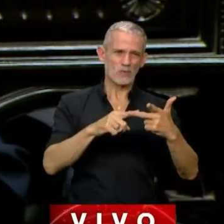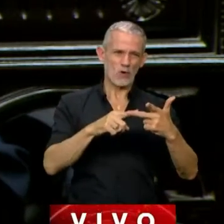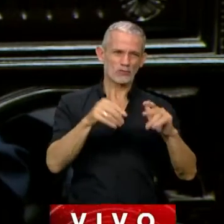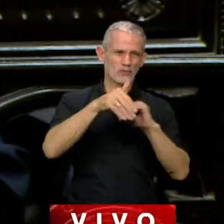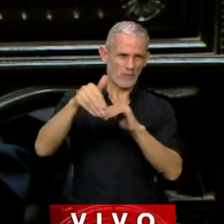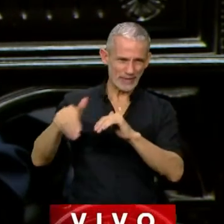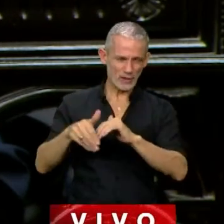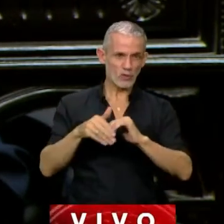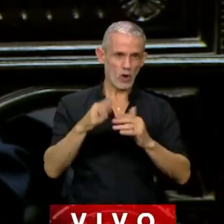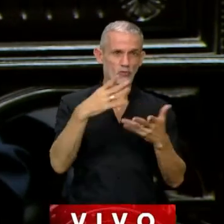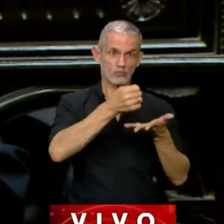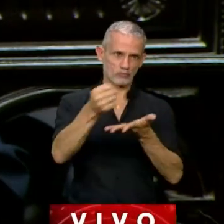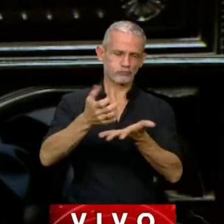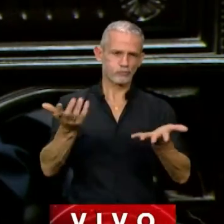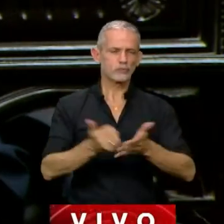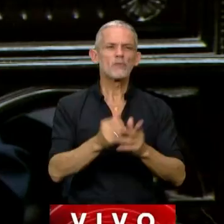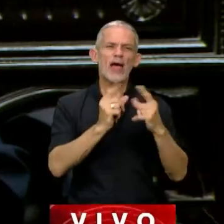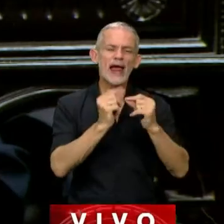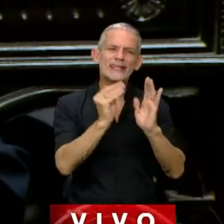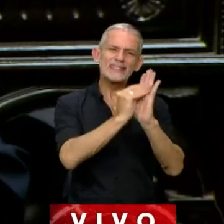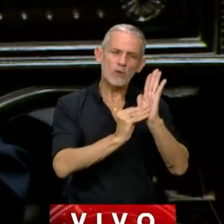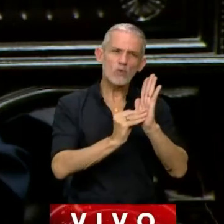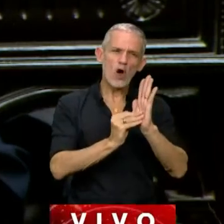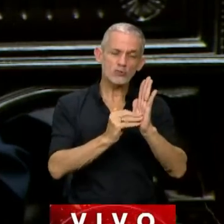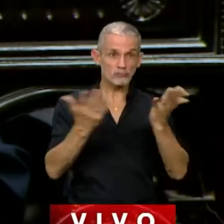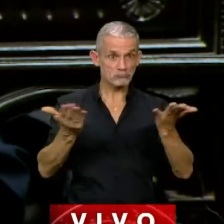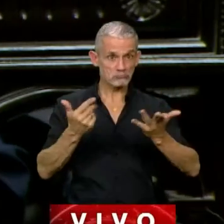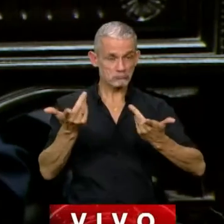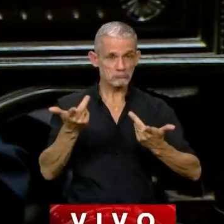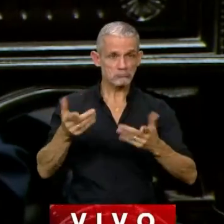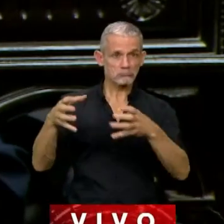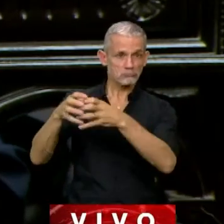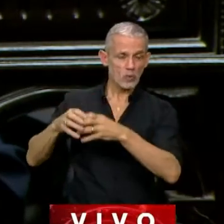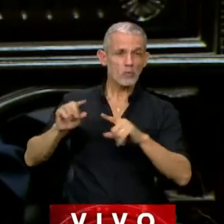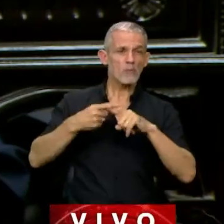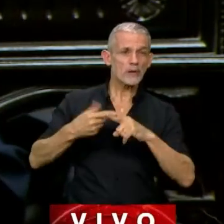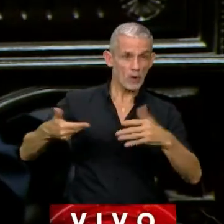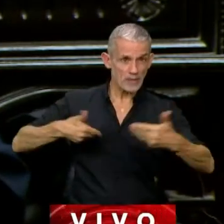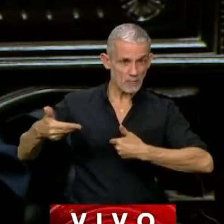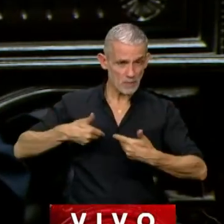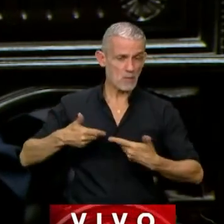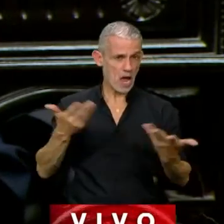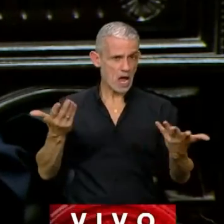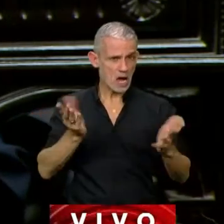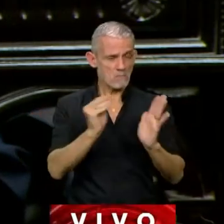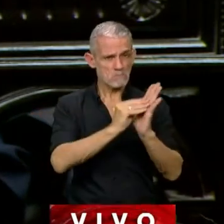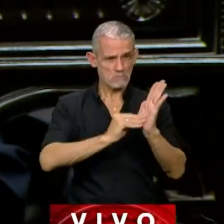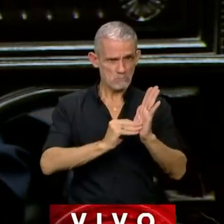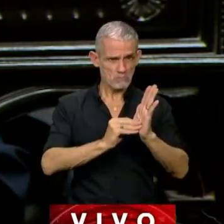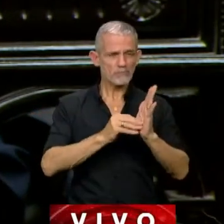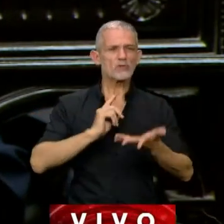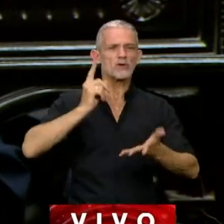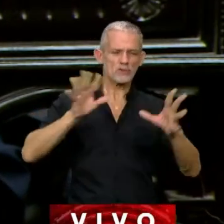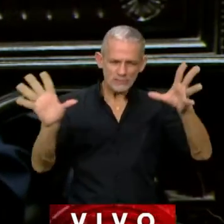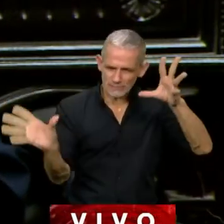suburbano y una serie de artículos más que fueron atendiendo distintos requerimientos y que componen ese